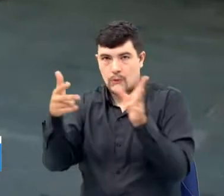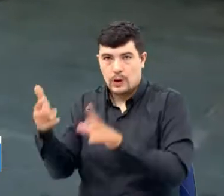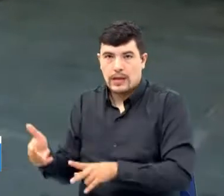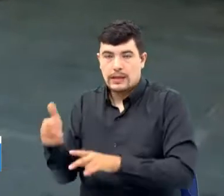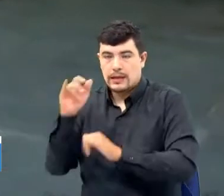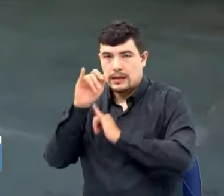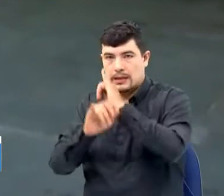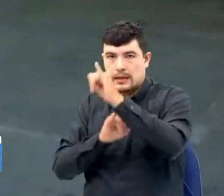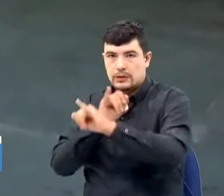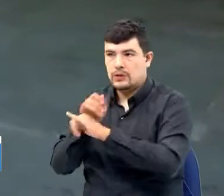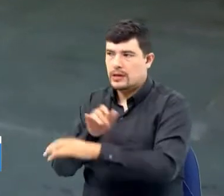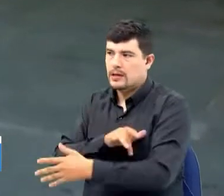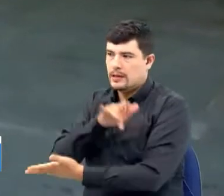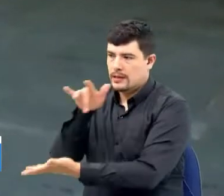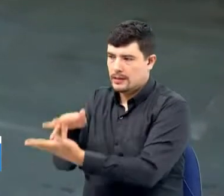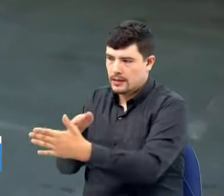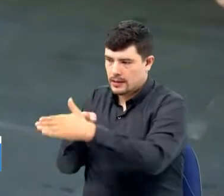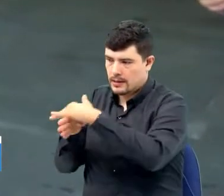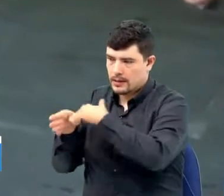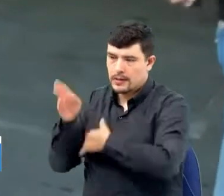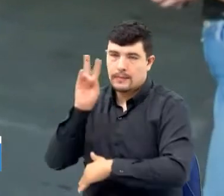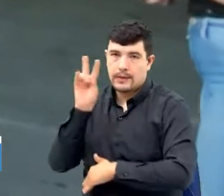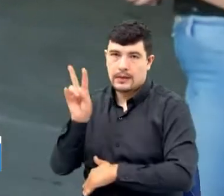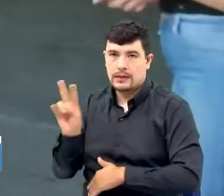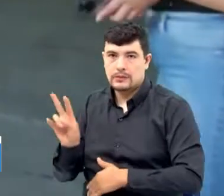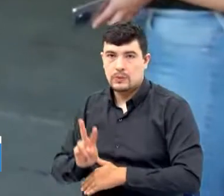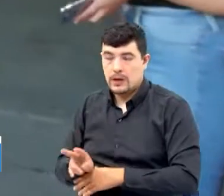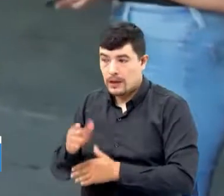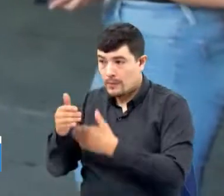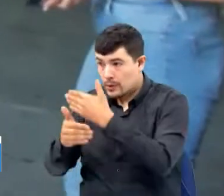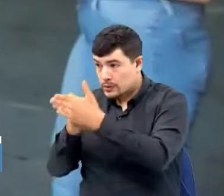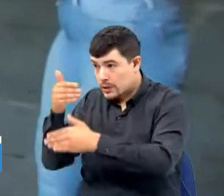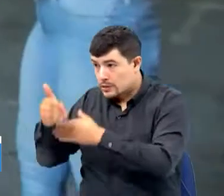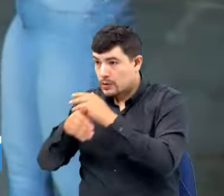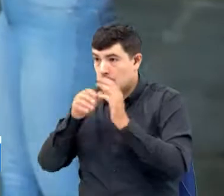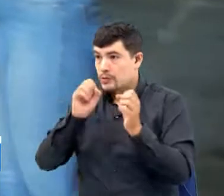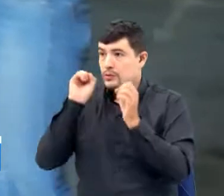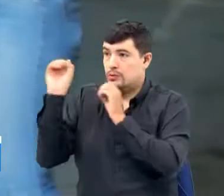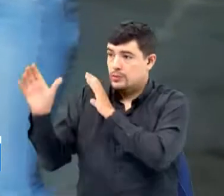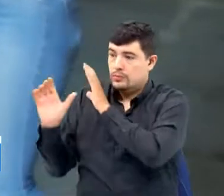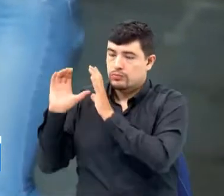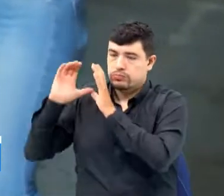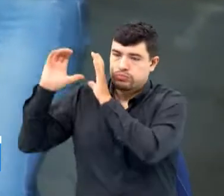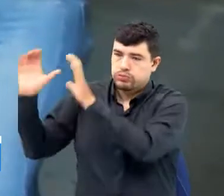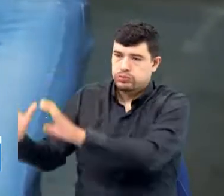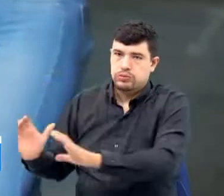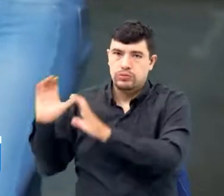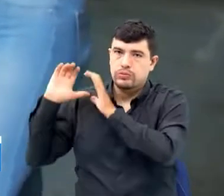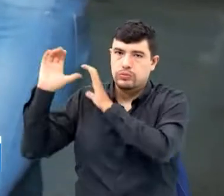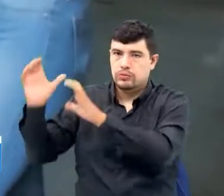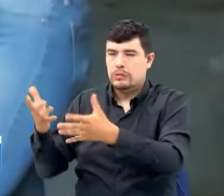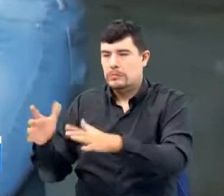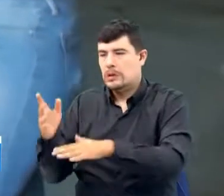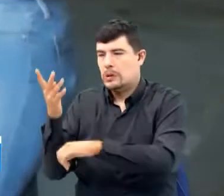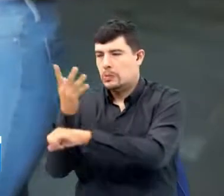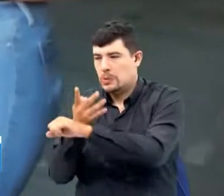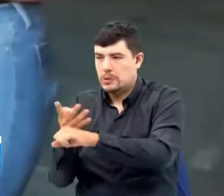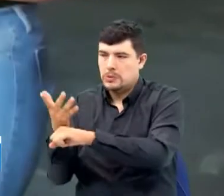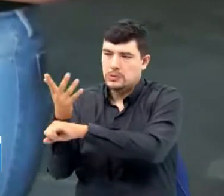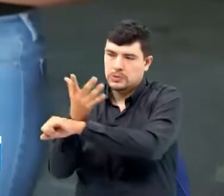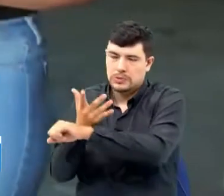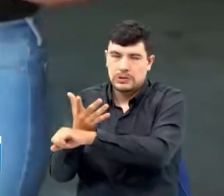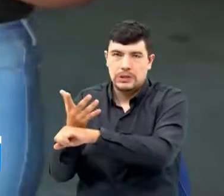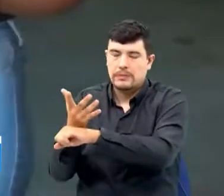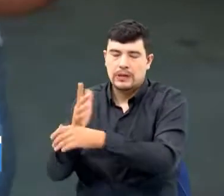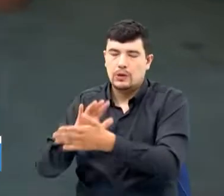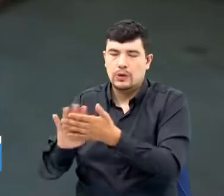estado Táchira. Una vez llegue allí, el proceso tardará aproximadamente entre 4 a 5 días para que el